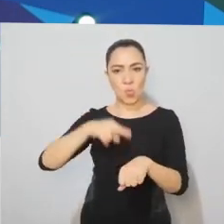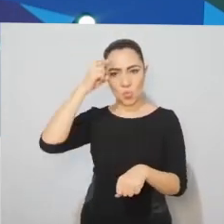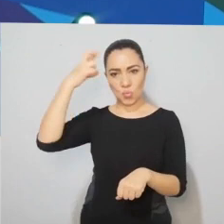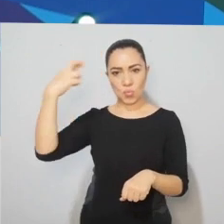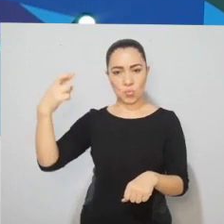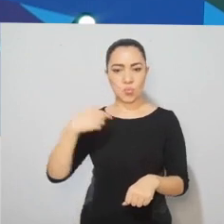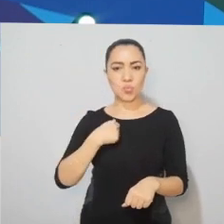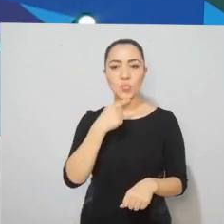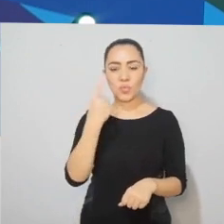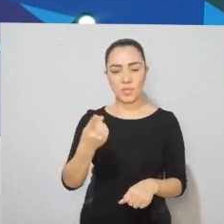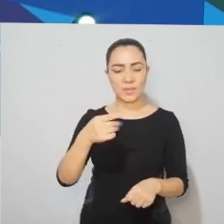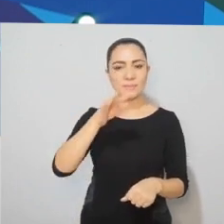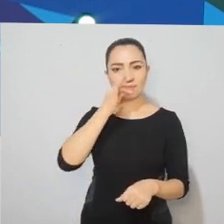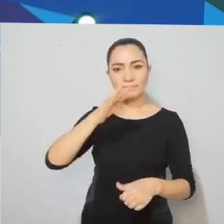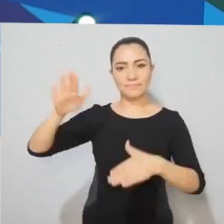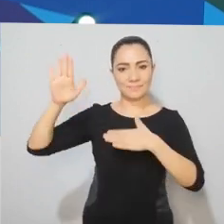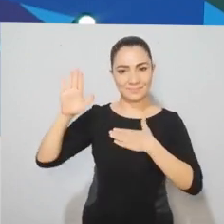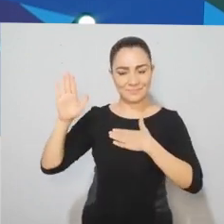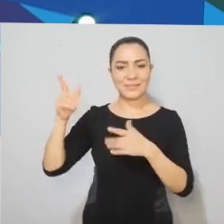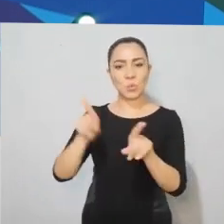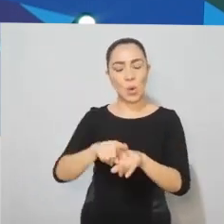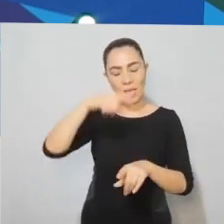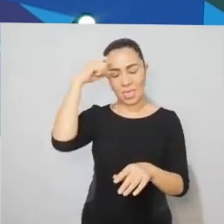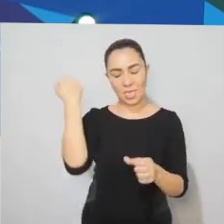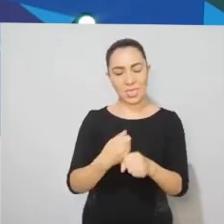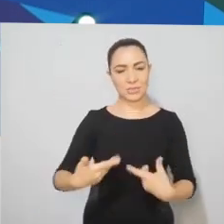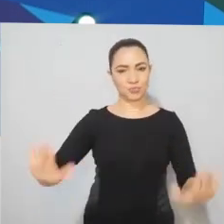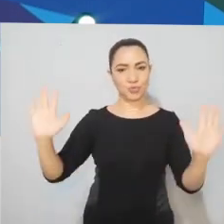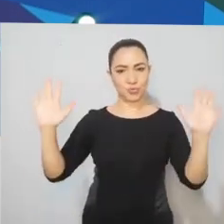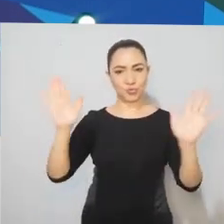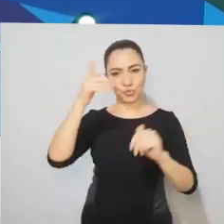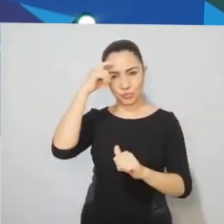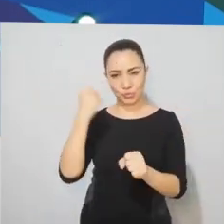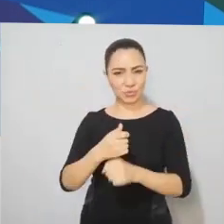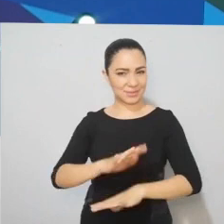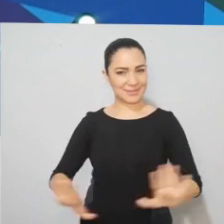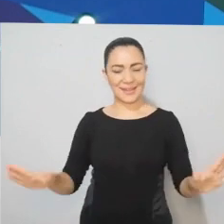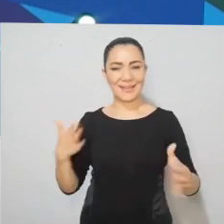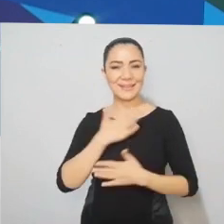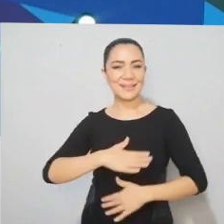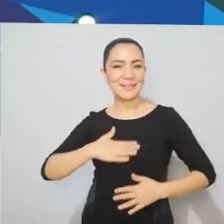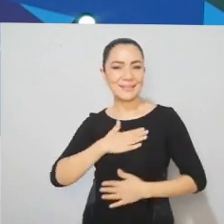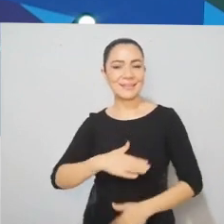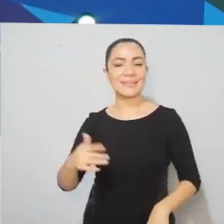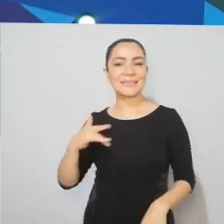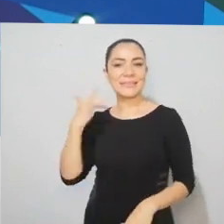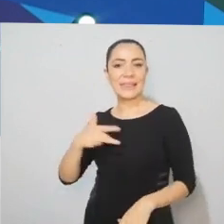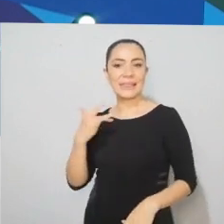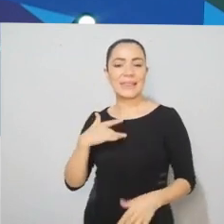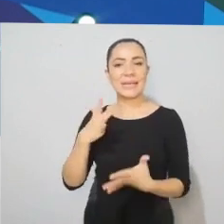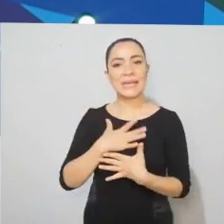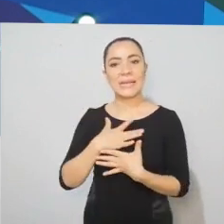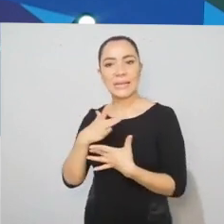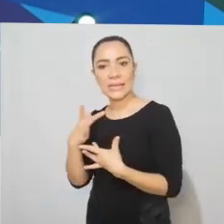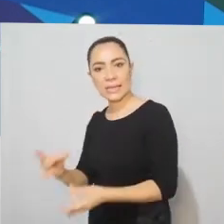decir misión cumplida. Es satisfactorio sentir su interés por adquirir nuevos